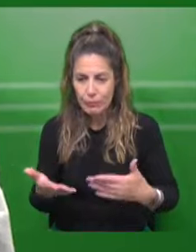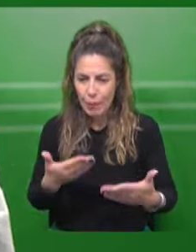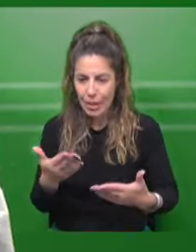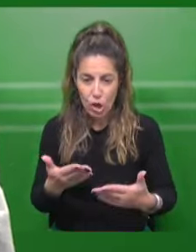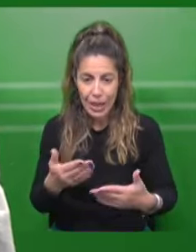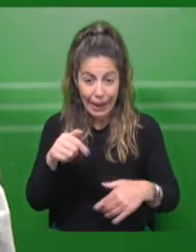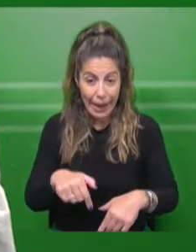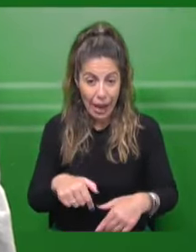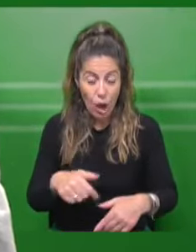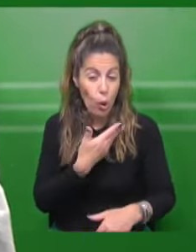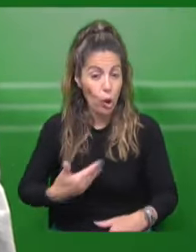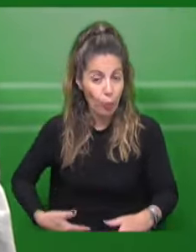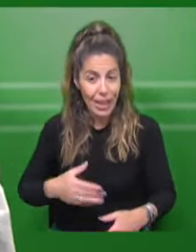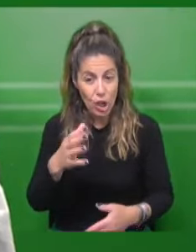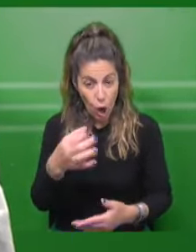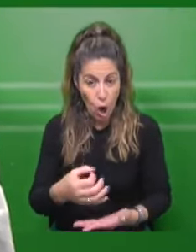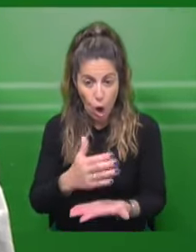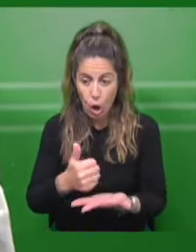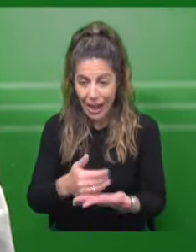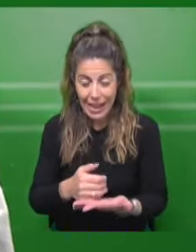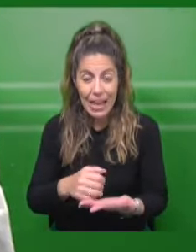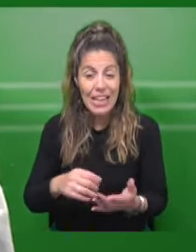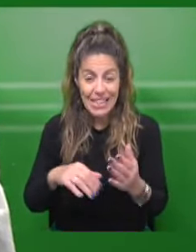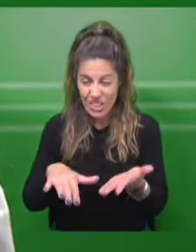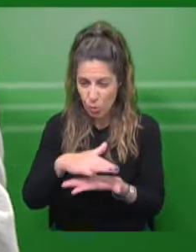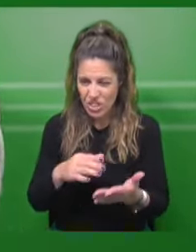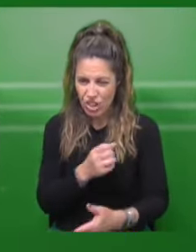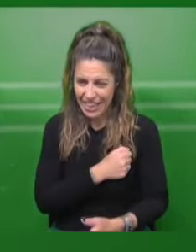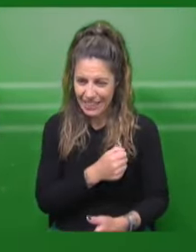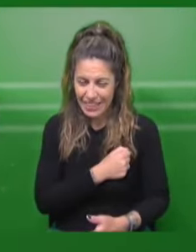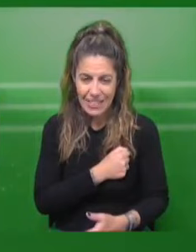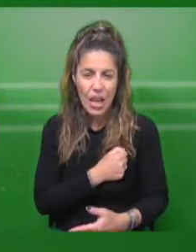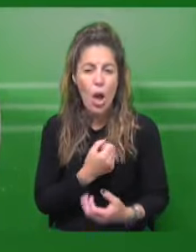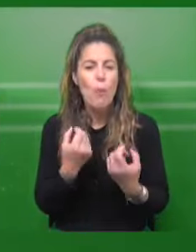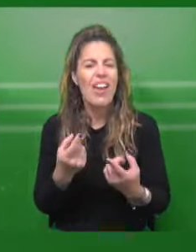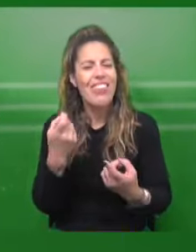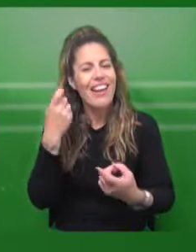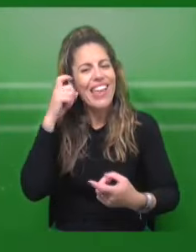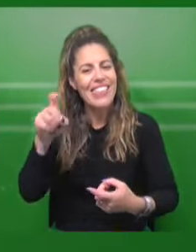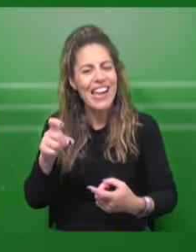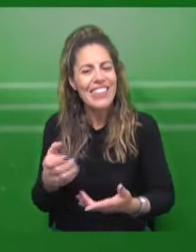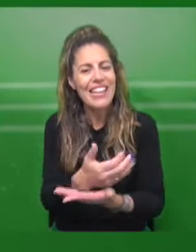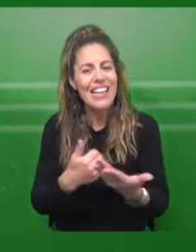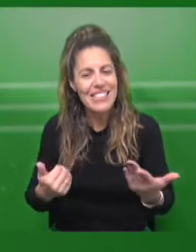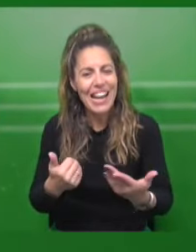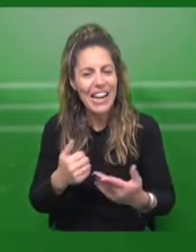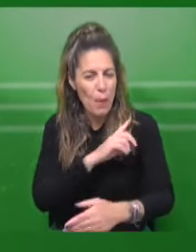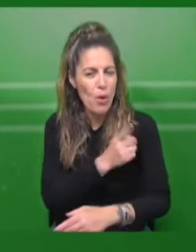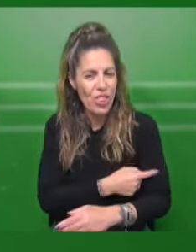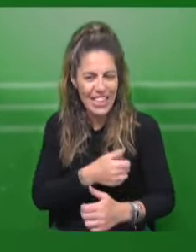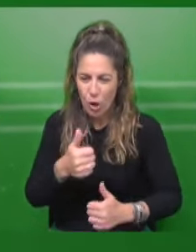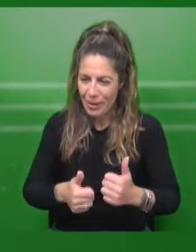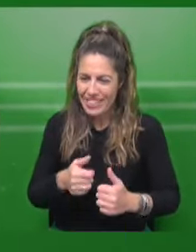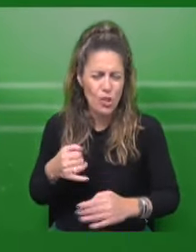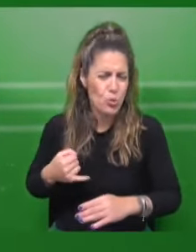artigas puede dar la idea de que lo que hay que hacer es quitarle poder y competencias a los gobiernos locales eso es